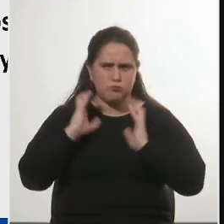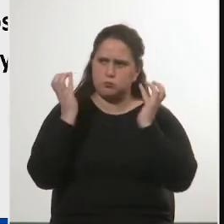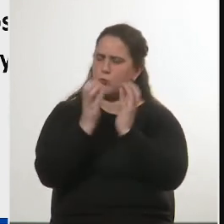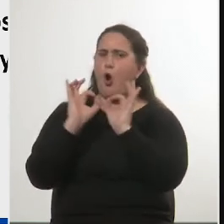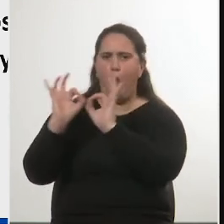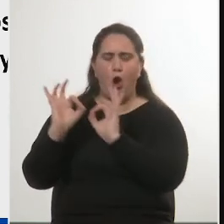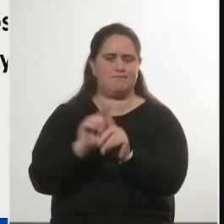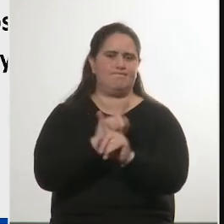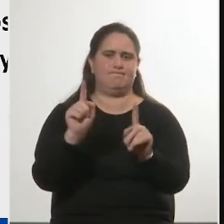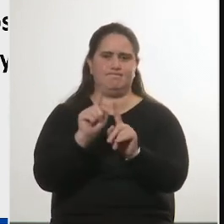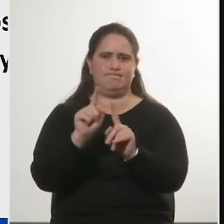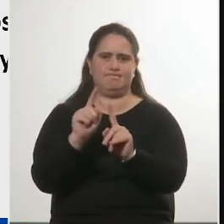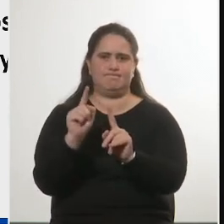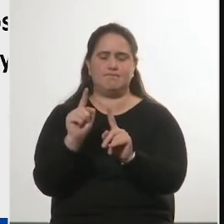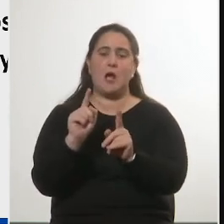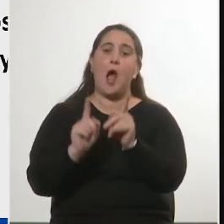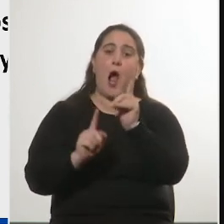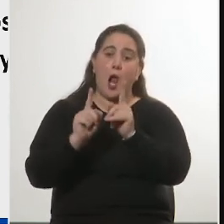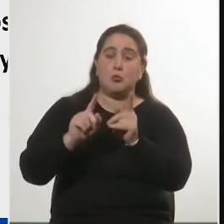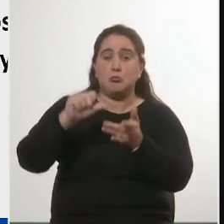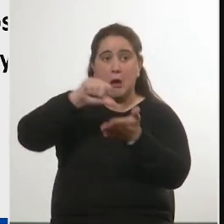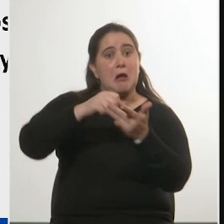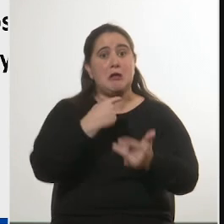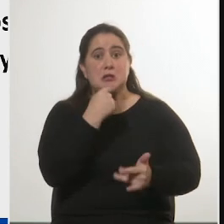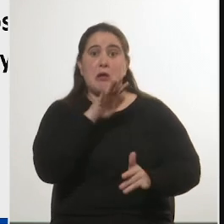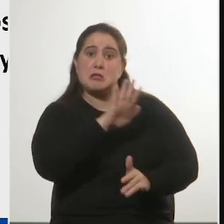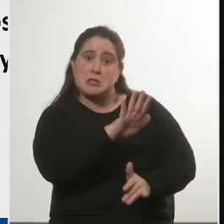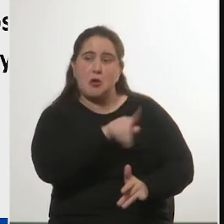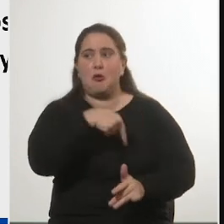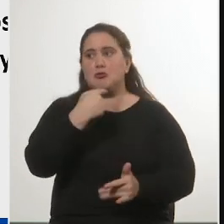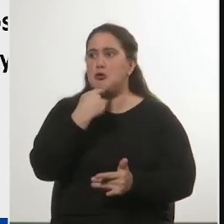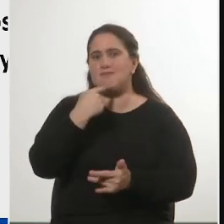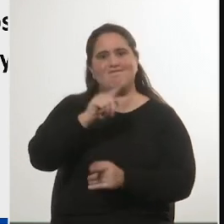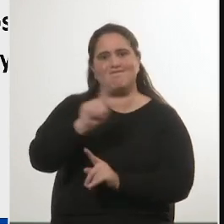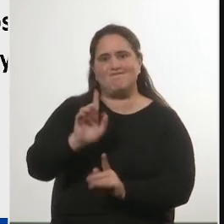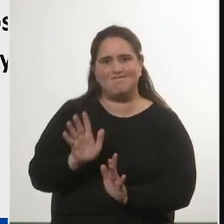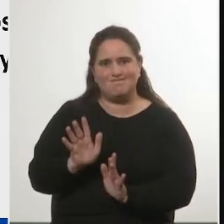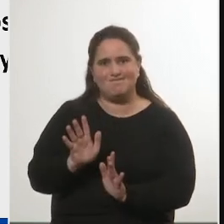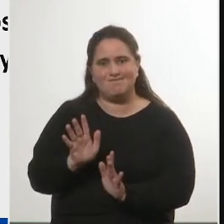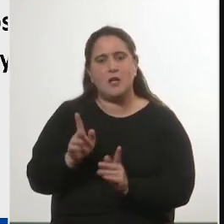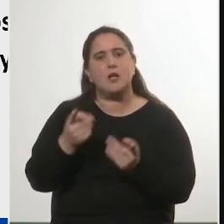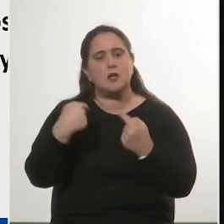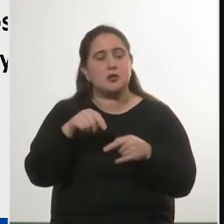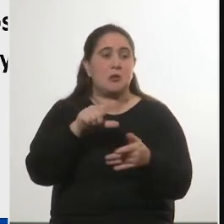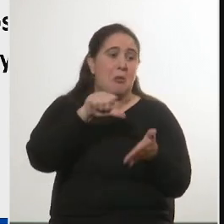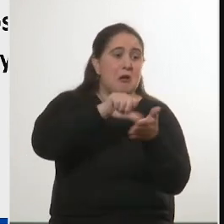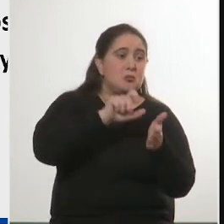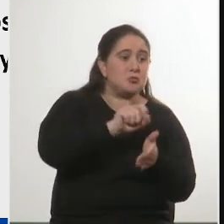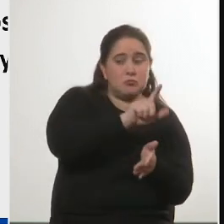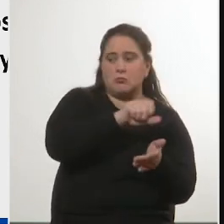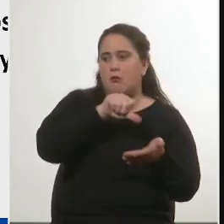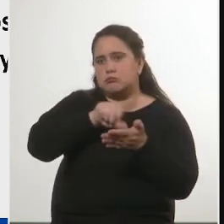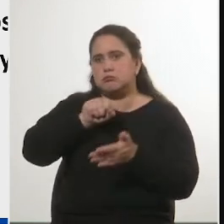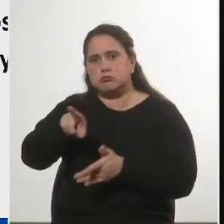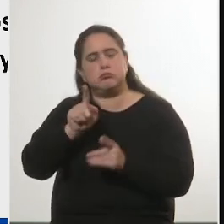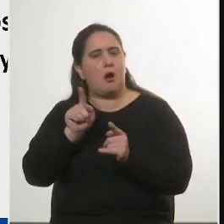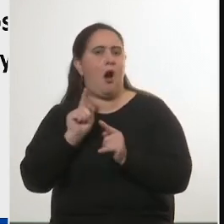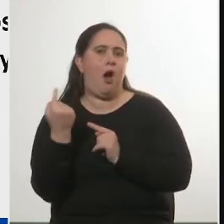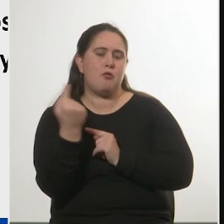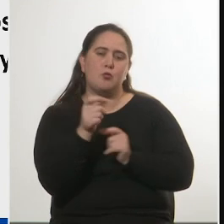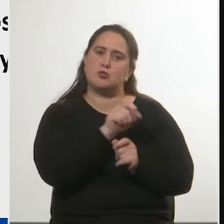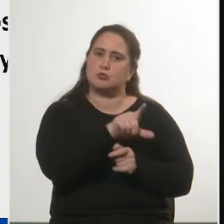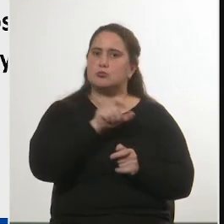universal. Los métodos que pueden funcionar en un país o en una región no necesariamente pueden transferirse a